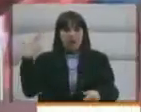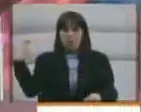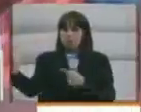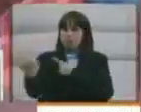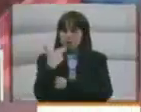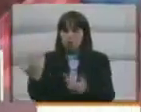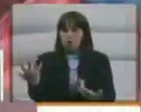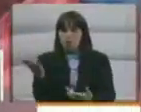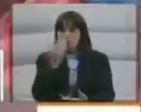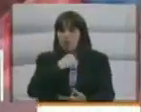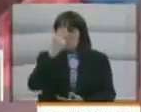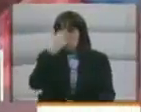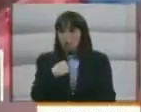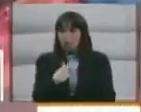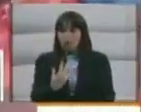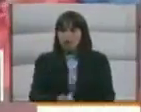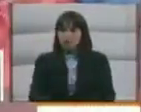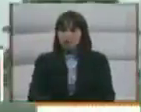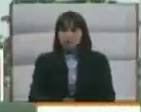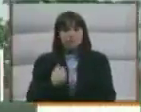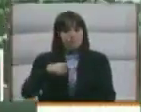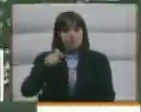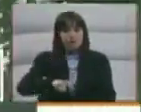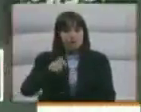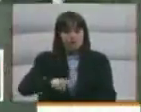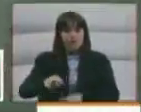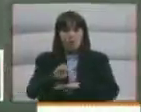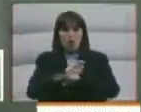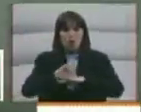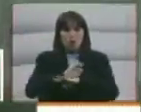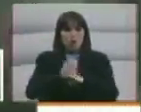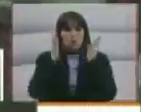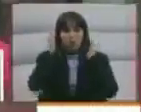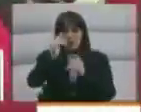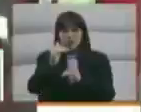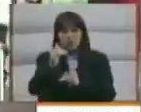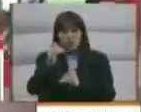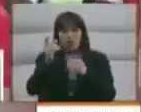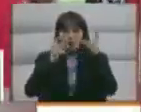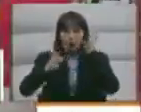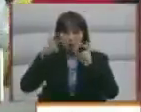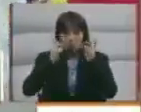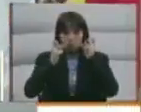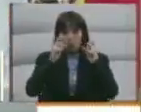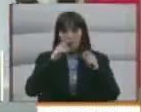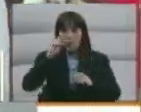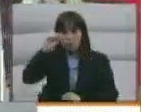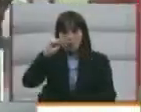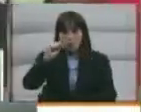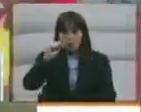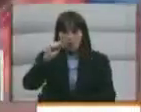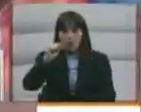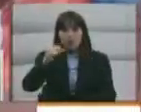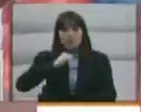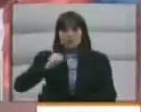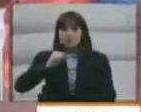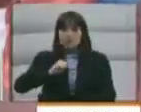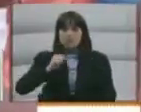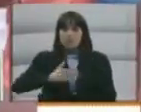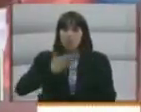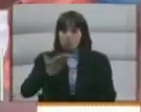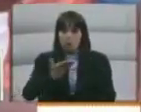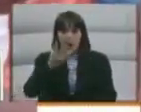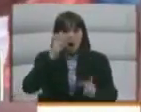¿Qué necesitamos? Que el gobierno escuche esto, que el comandante Maduro escuche esto, y que si es posible nos